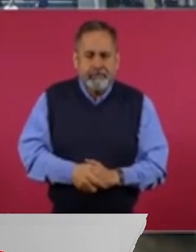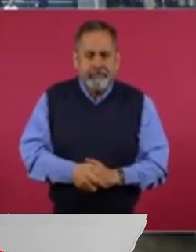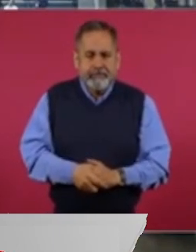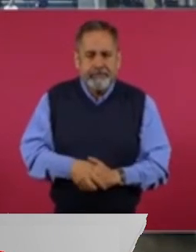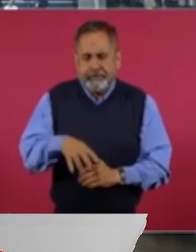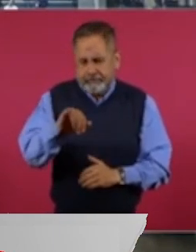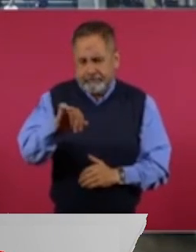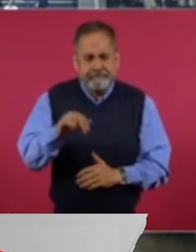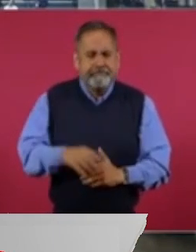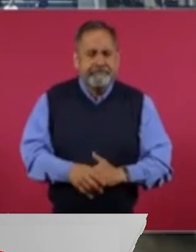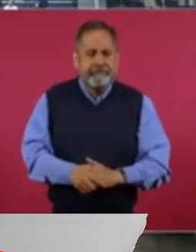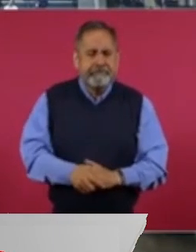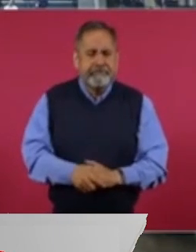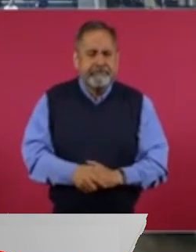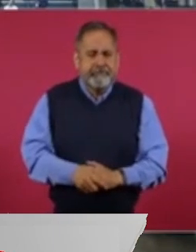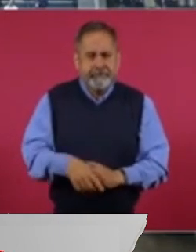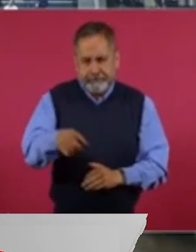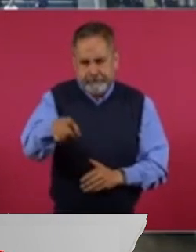Sí.